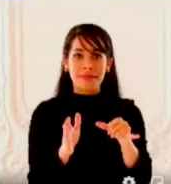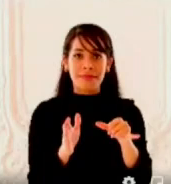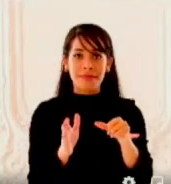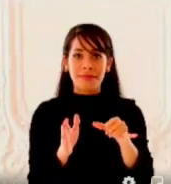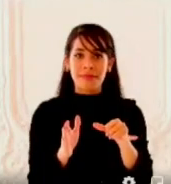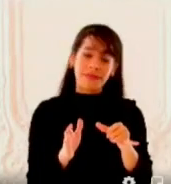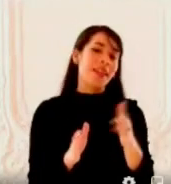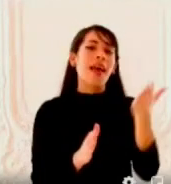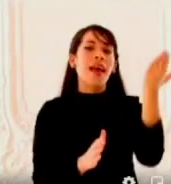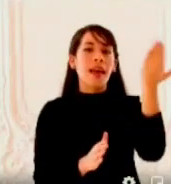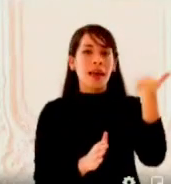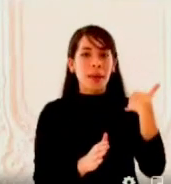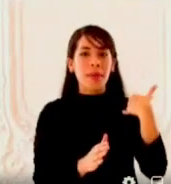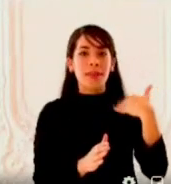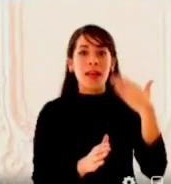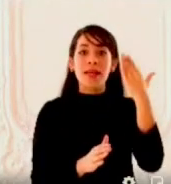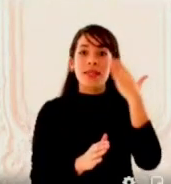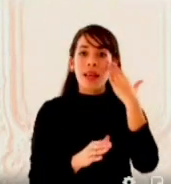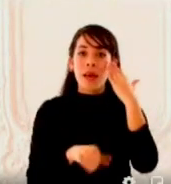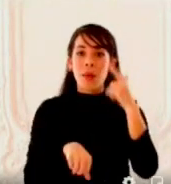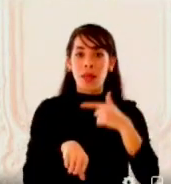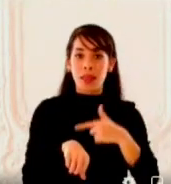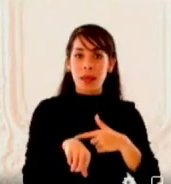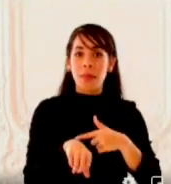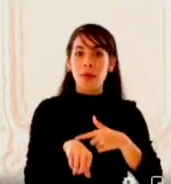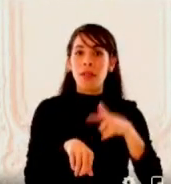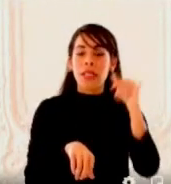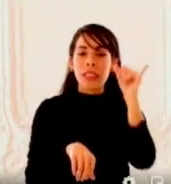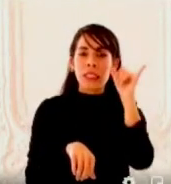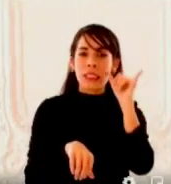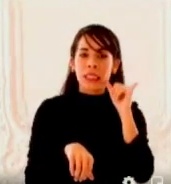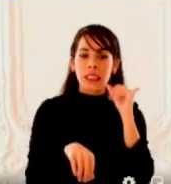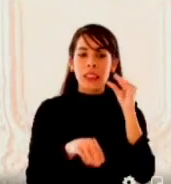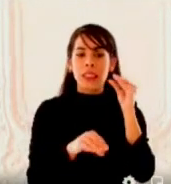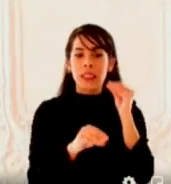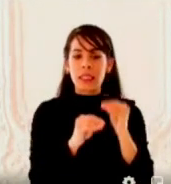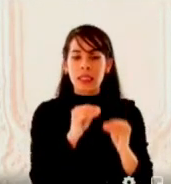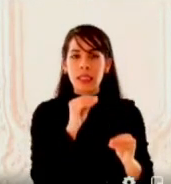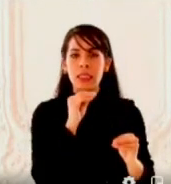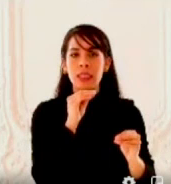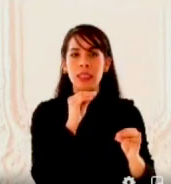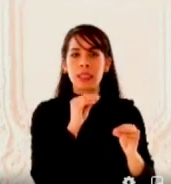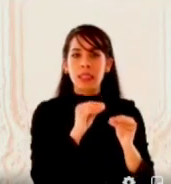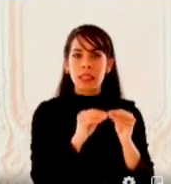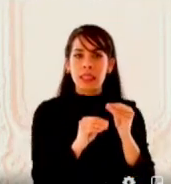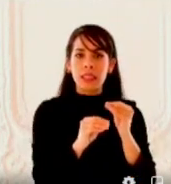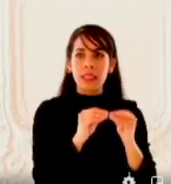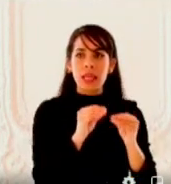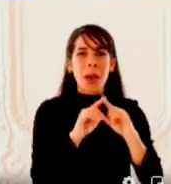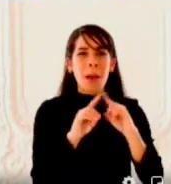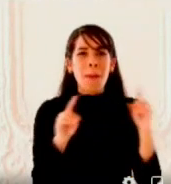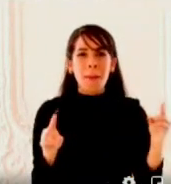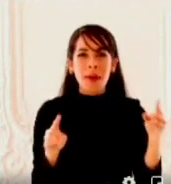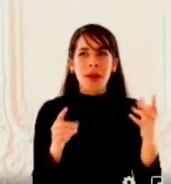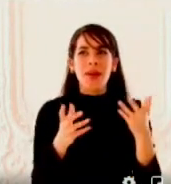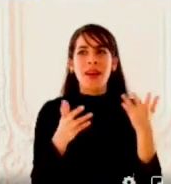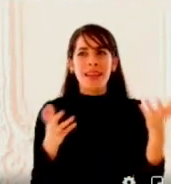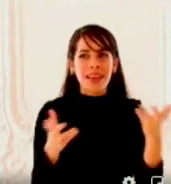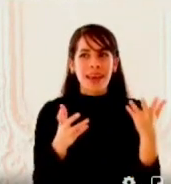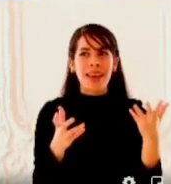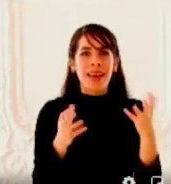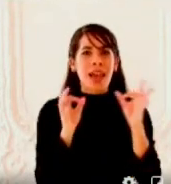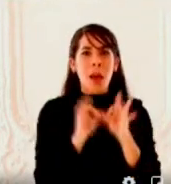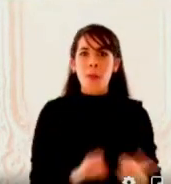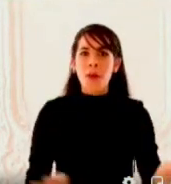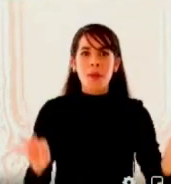hemos tardado más de la cuenta por diversas razones. Pues si hay una prioridad en esta administración, es de sacar del jugo a